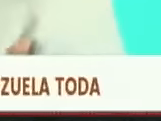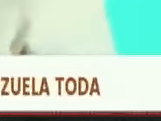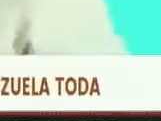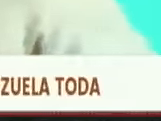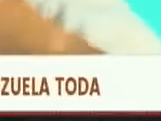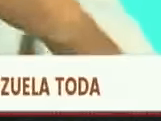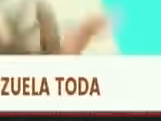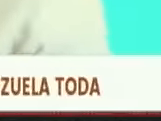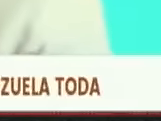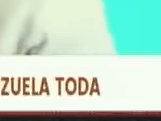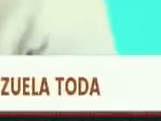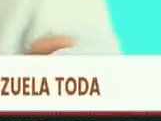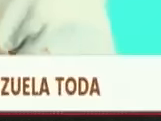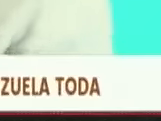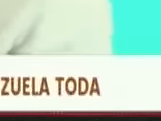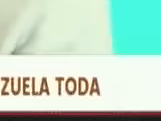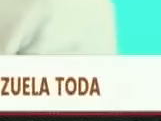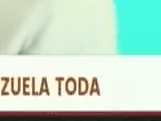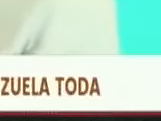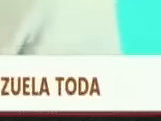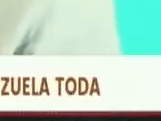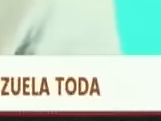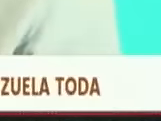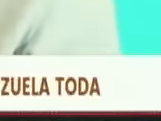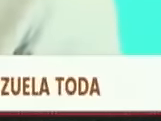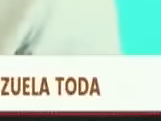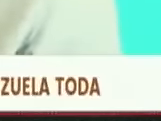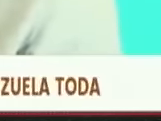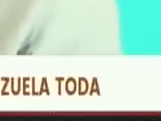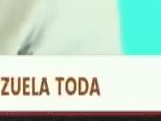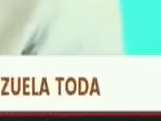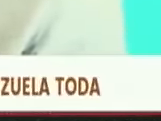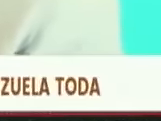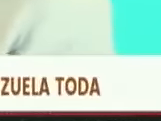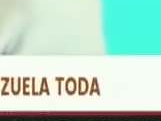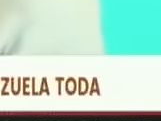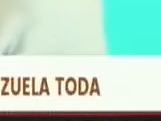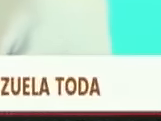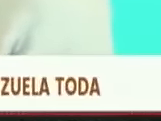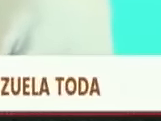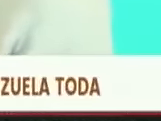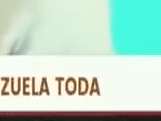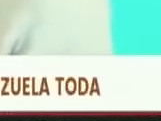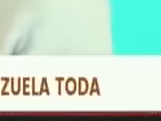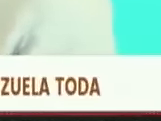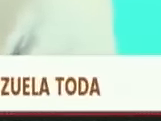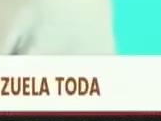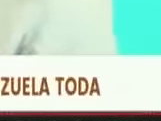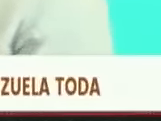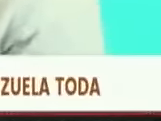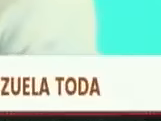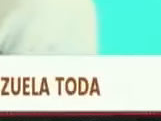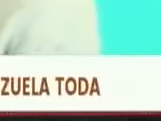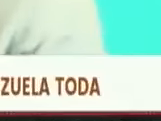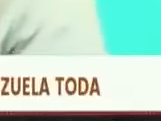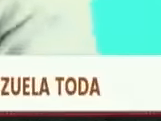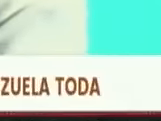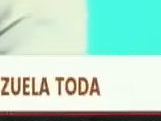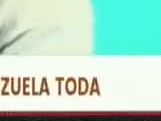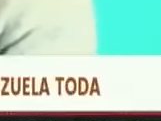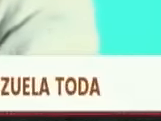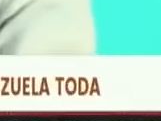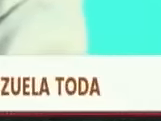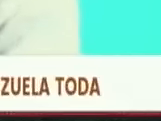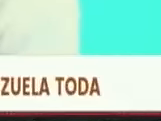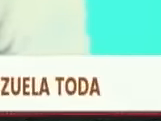ideas Pero tiene que haber un plan de atención a la población que hace vida en el ahora estado guayana se equiba un plan de desarrollo